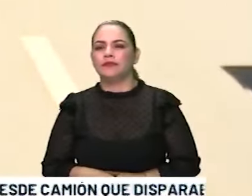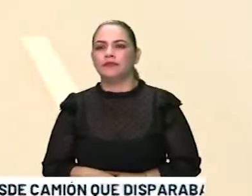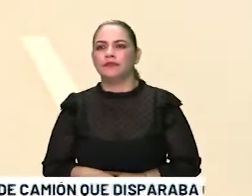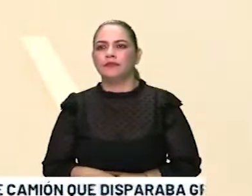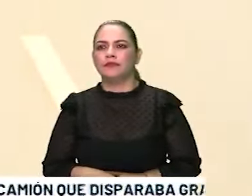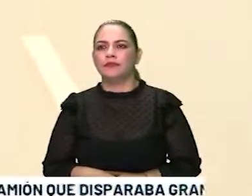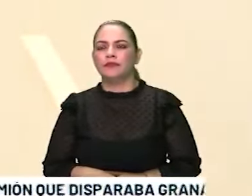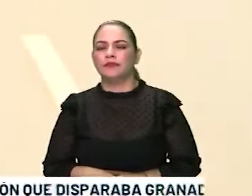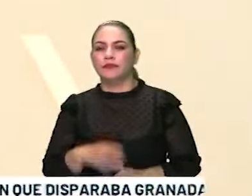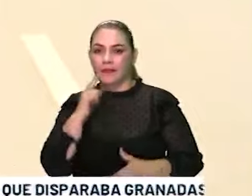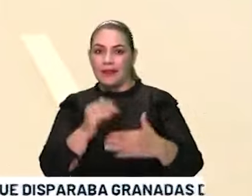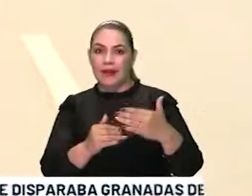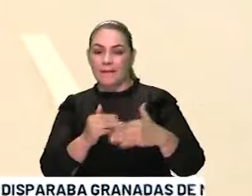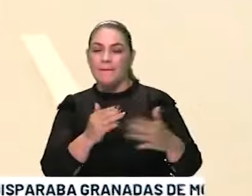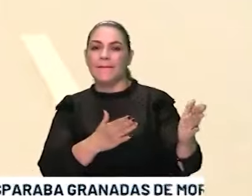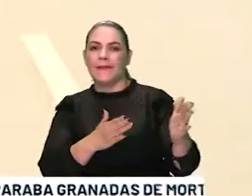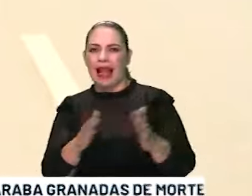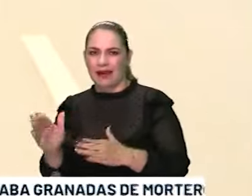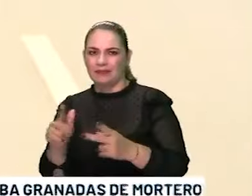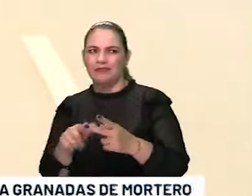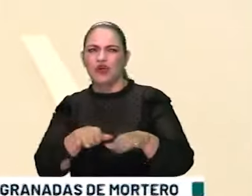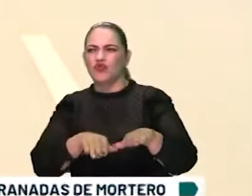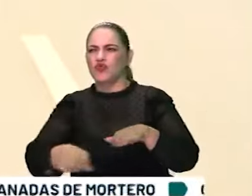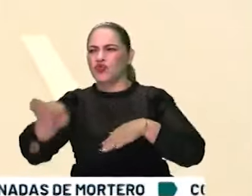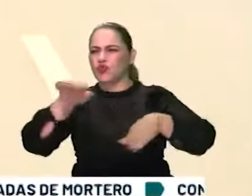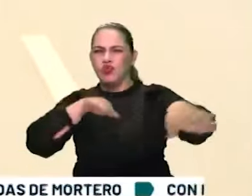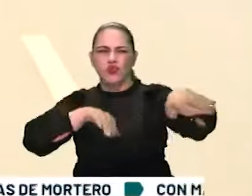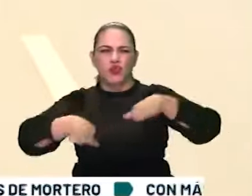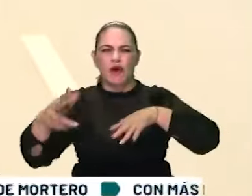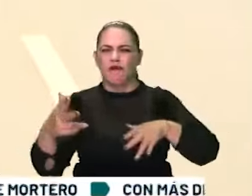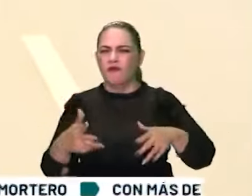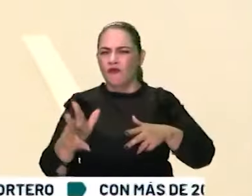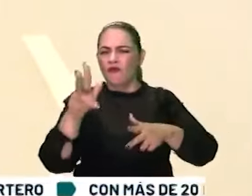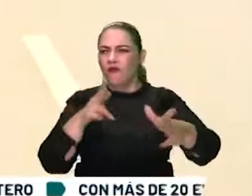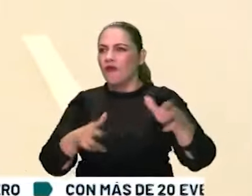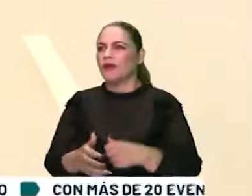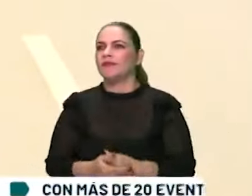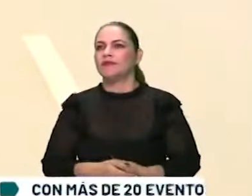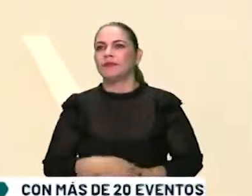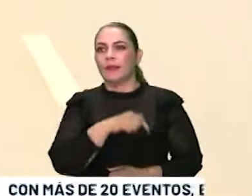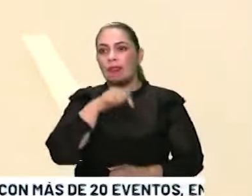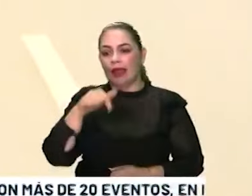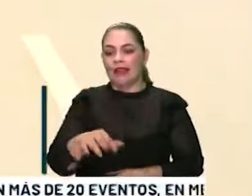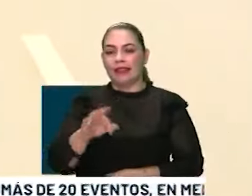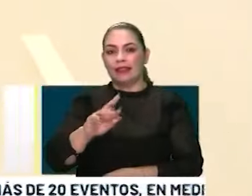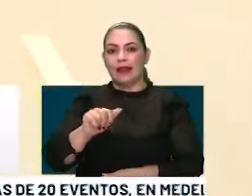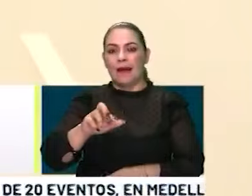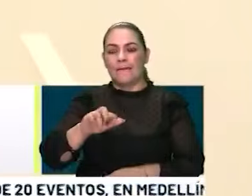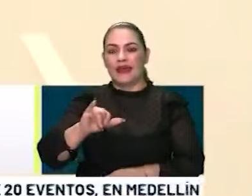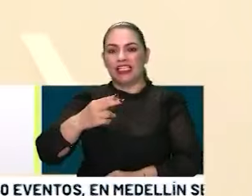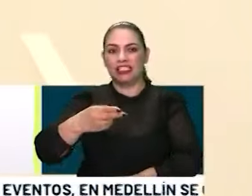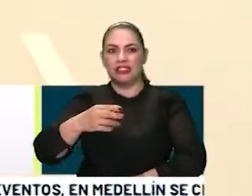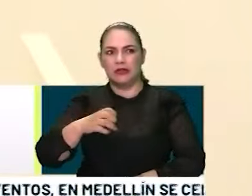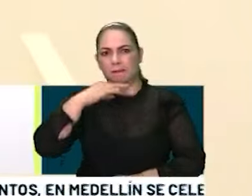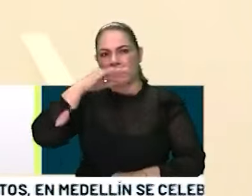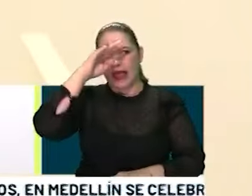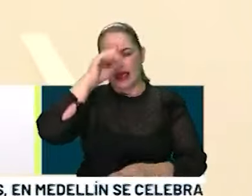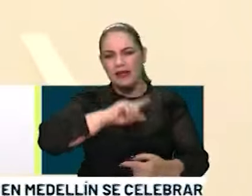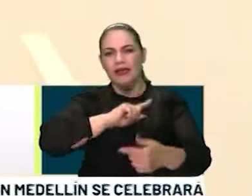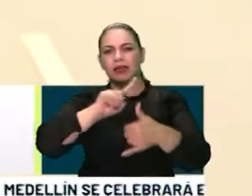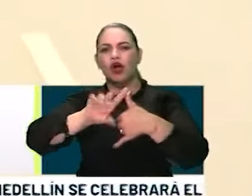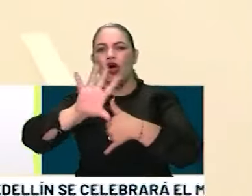Comienza el plan éxodo y retorno por las vías de Antioquia. Me encuentro en el sector El Trapiche, la vía que conecta Medellín con la costa atlántica. En este momento